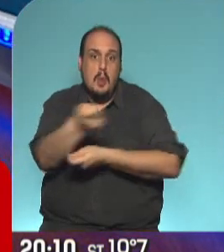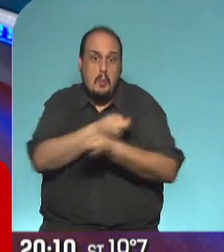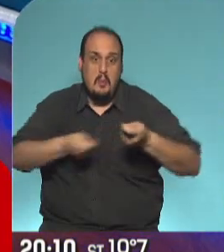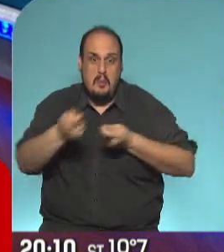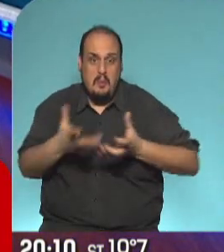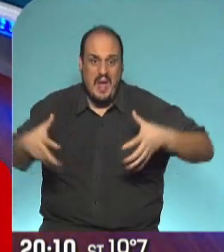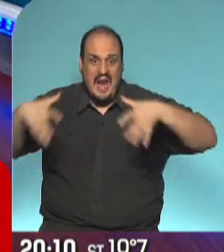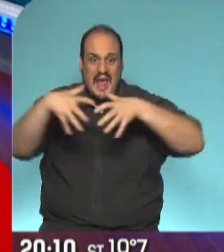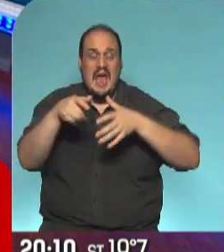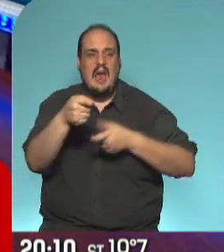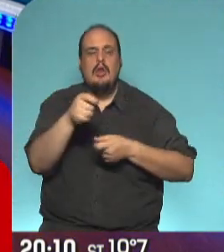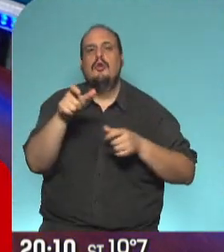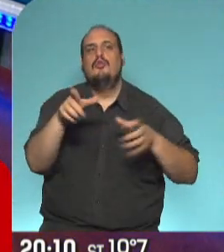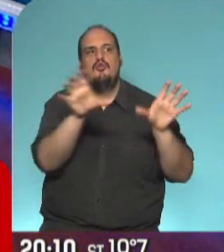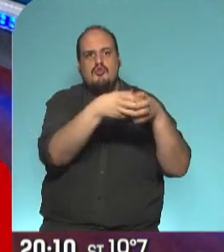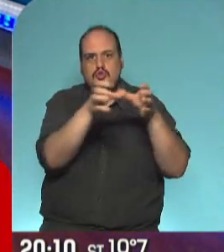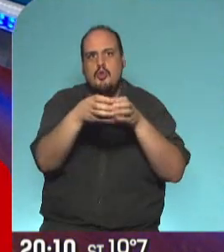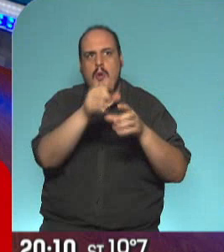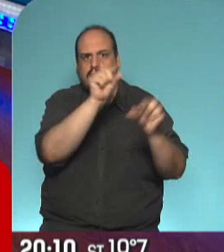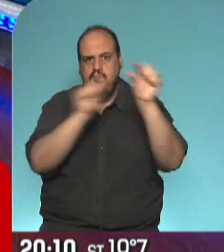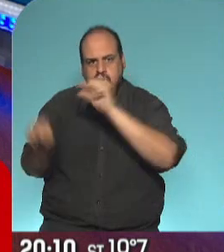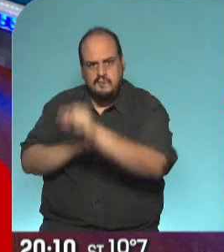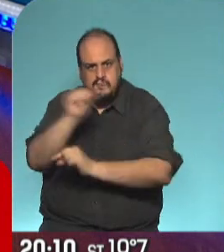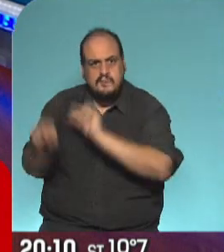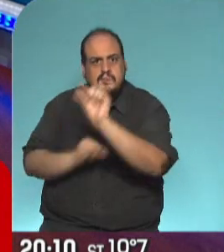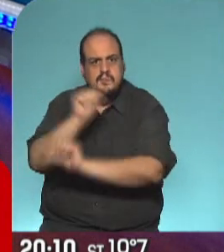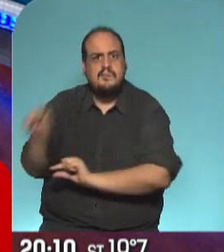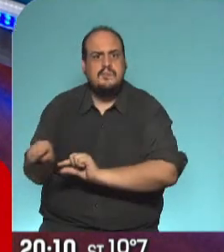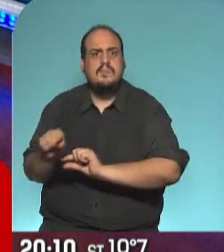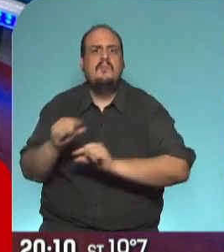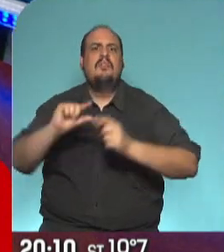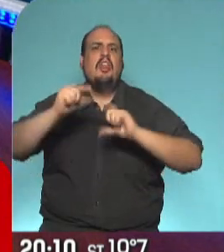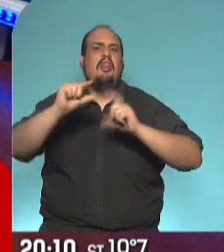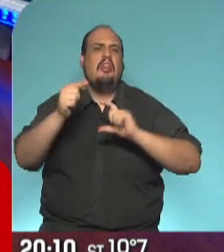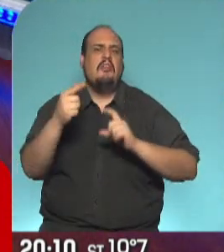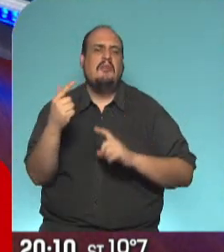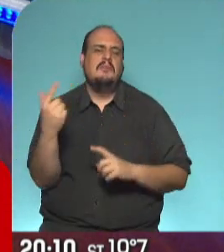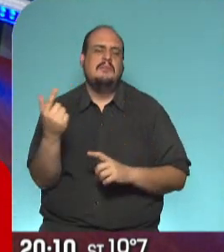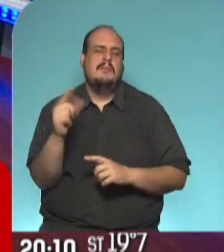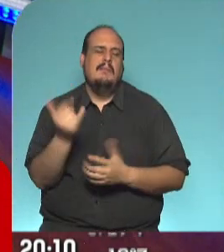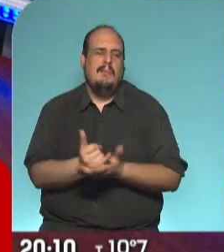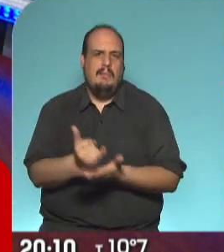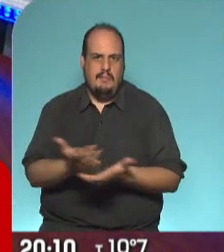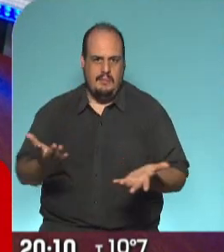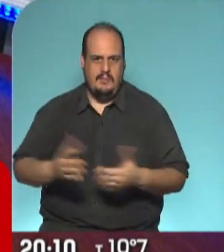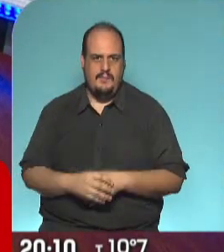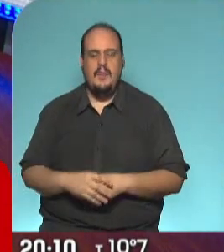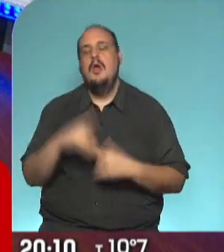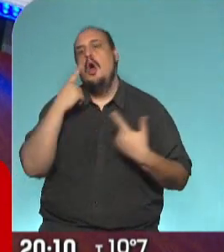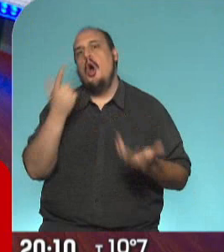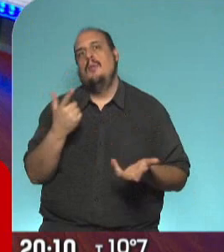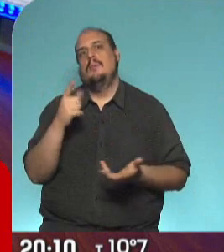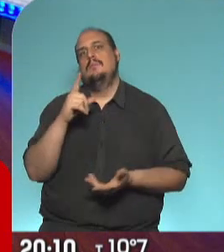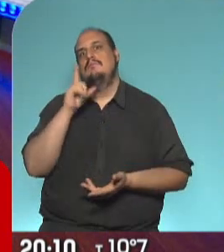para los principales acreedores, fondos de inversión millonarios, la diferencia no es significativa. Es cierto que son miles de millones de dólares,